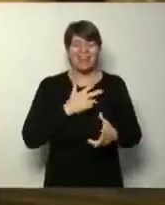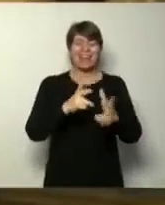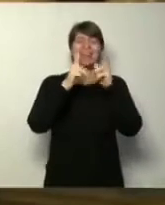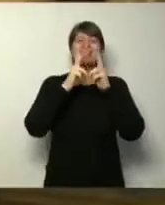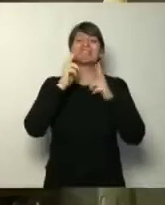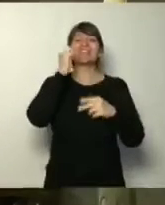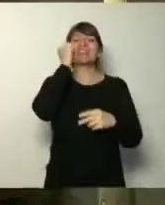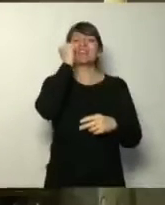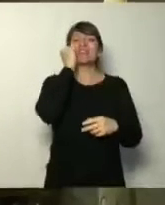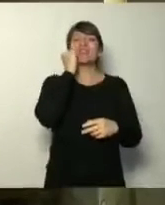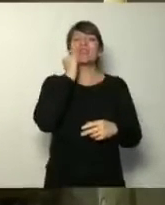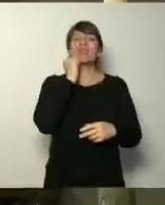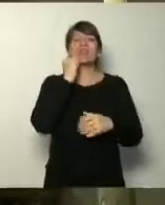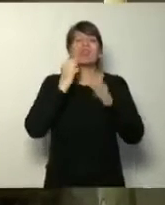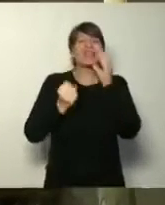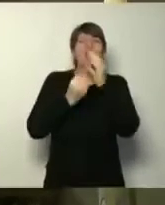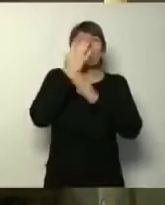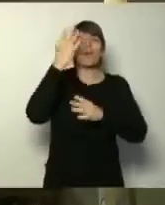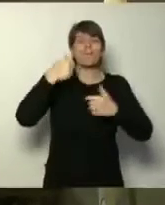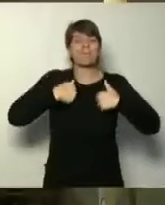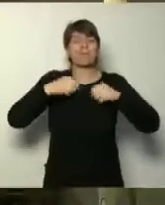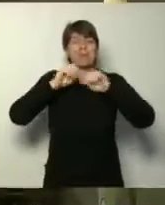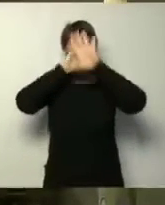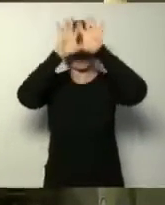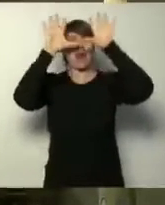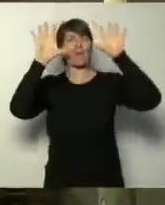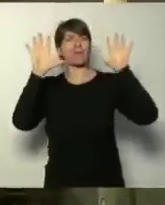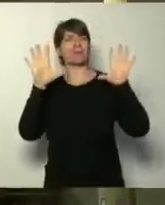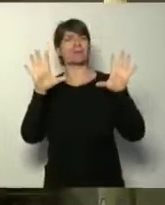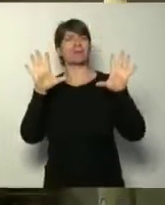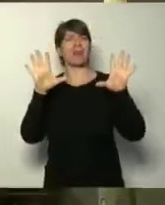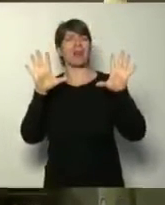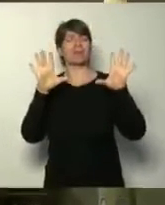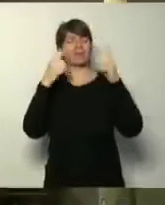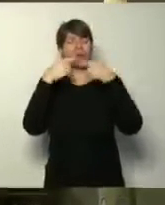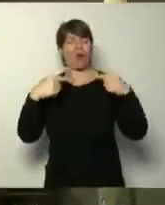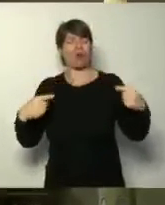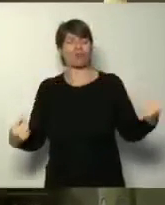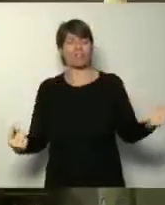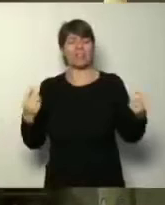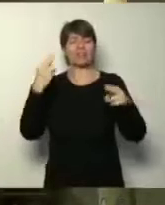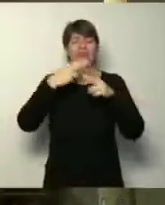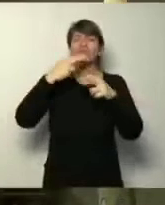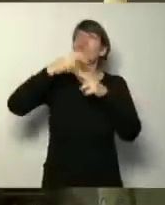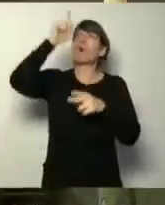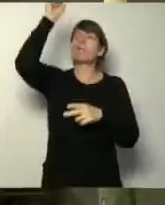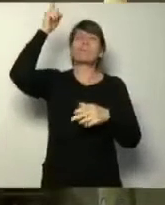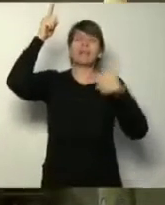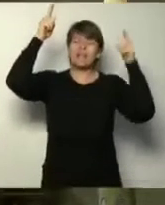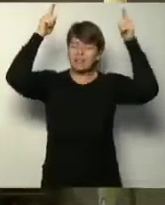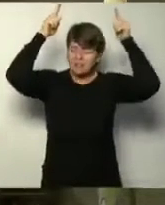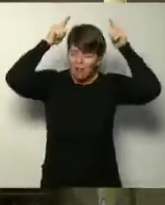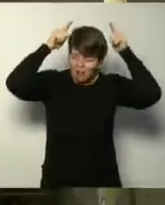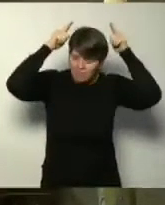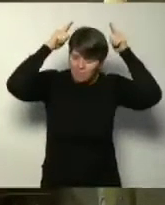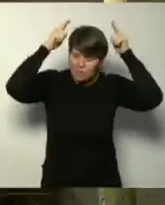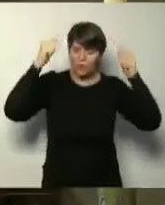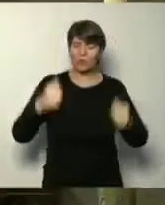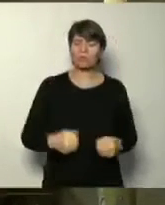hombres. El Señor hizo en mí grandes cosas, su nombre es